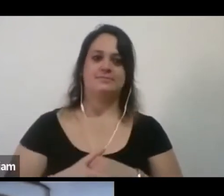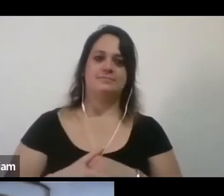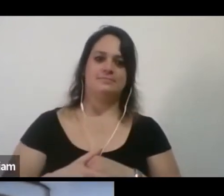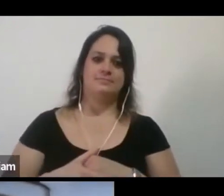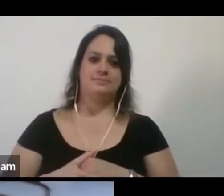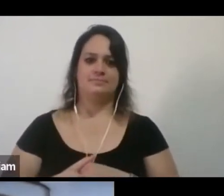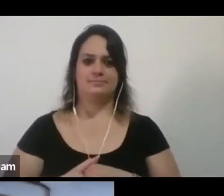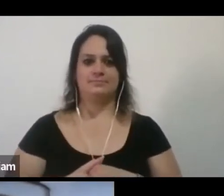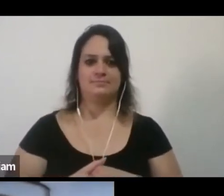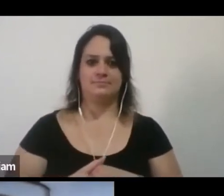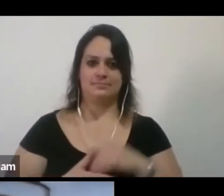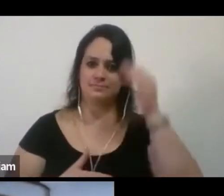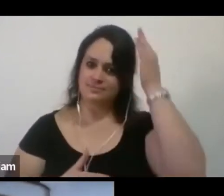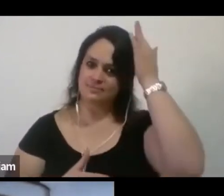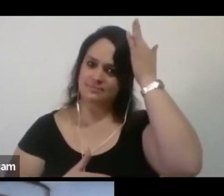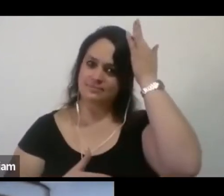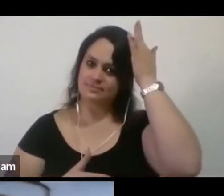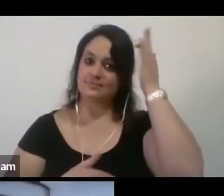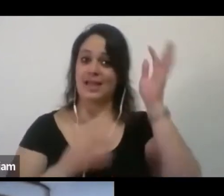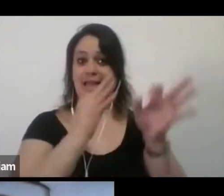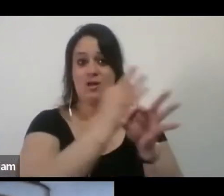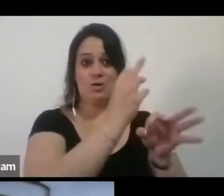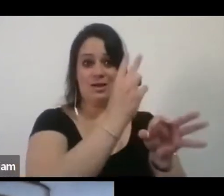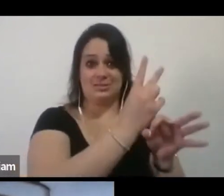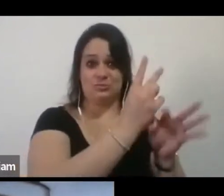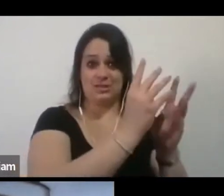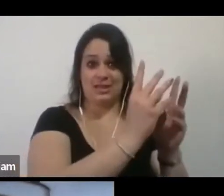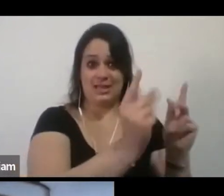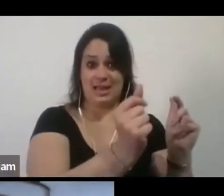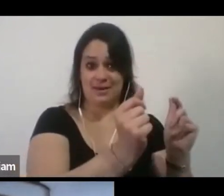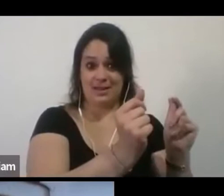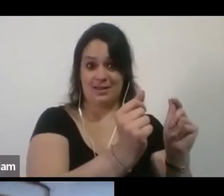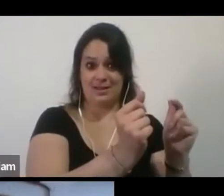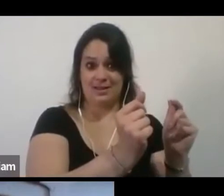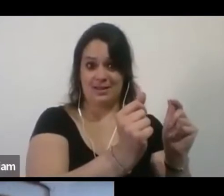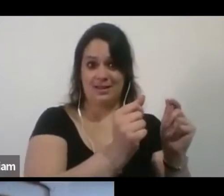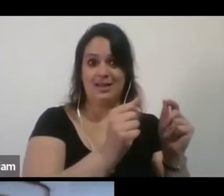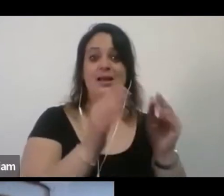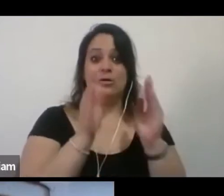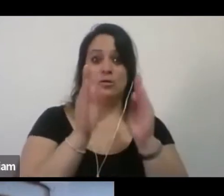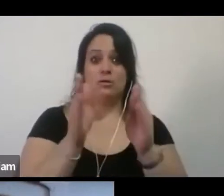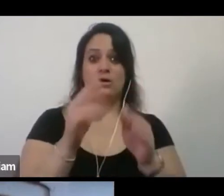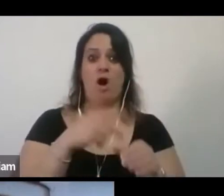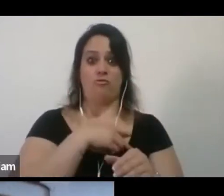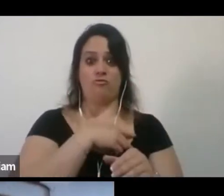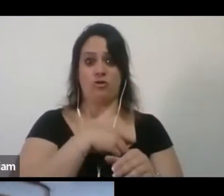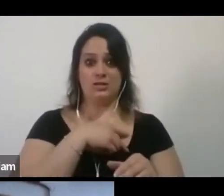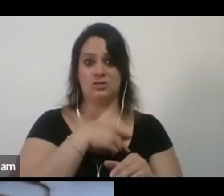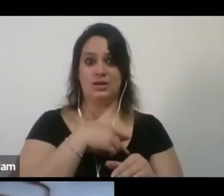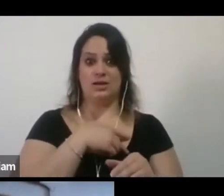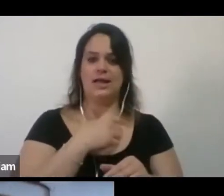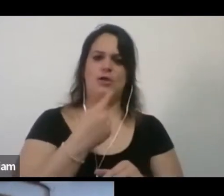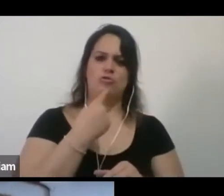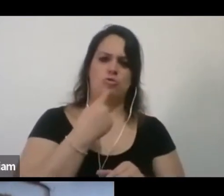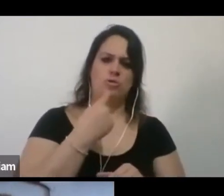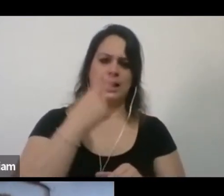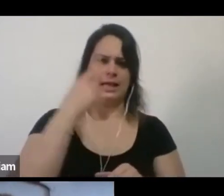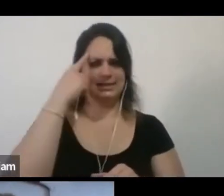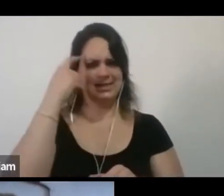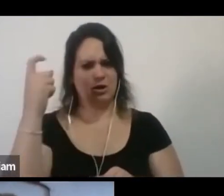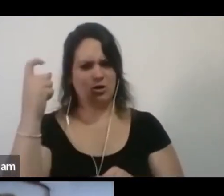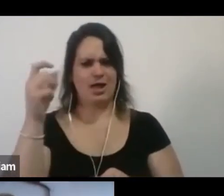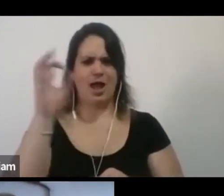Cuando salí de la secundaria, hice un proceso de orientación vocacional, porque yo estaba entre psicología y